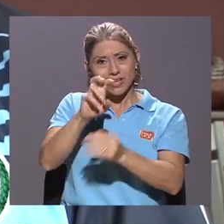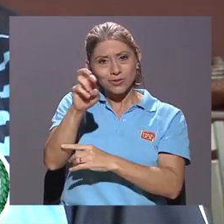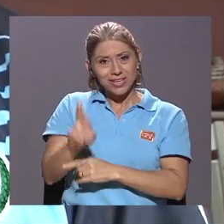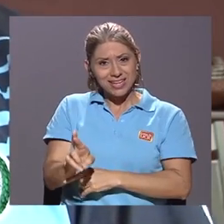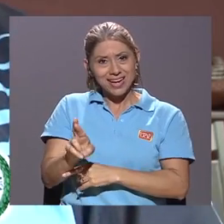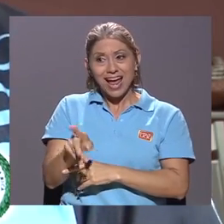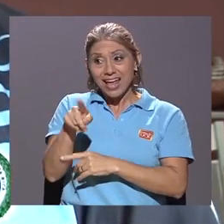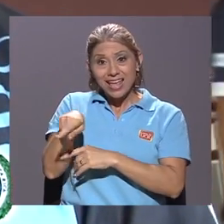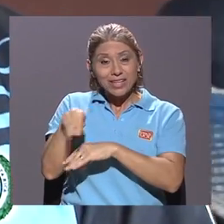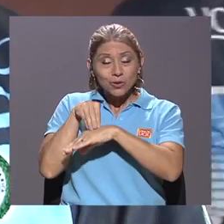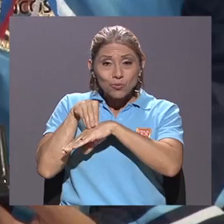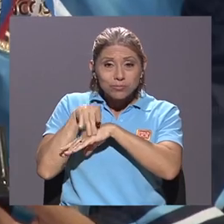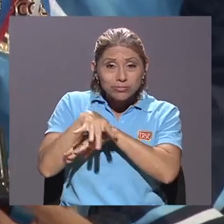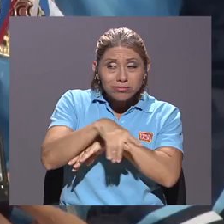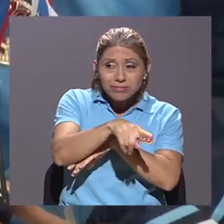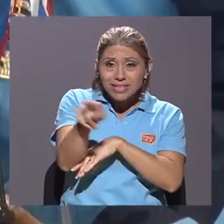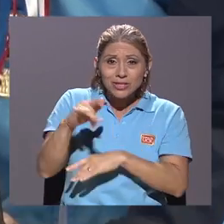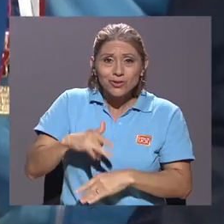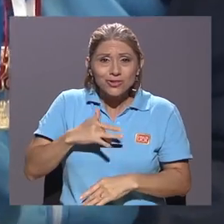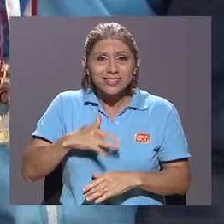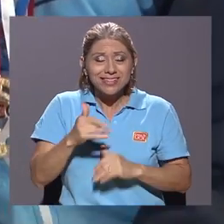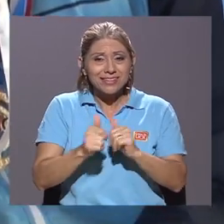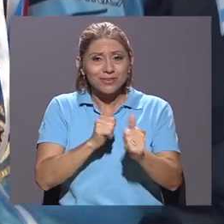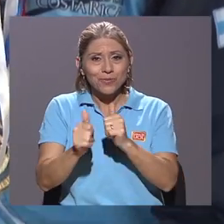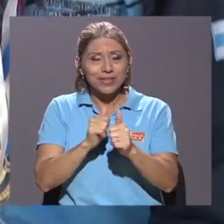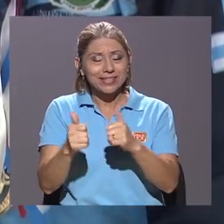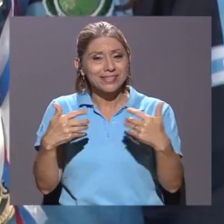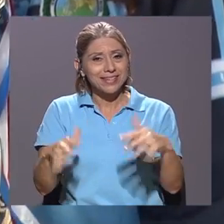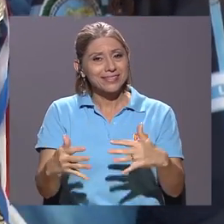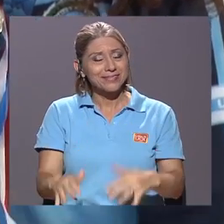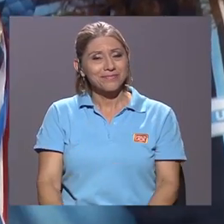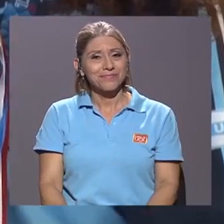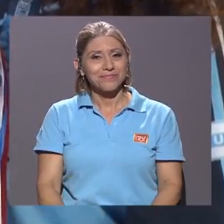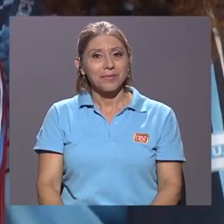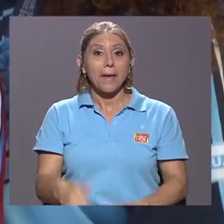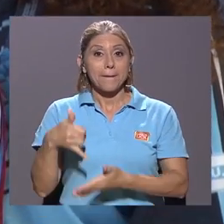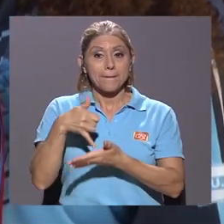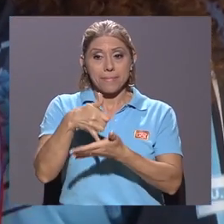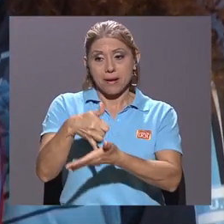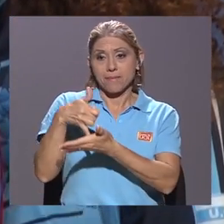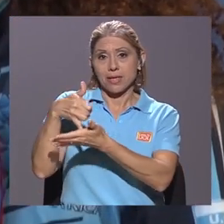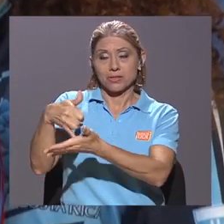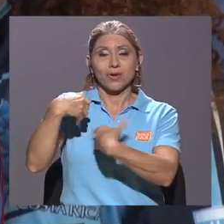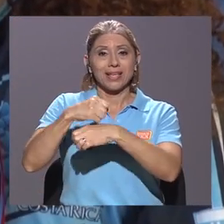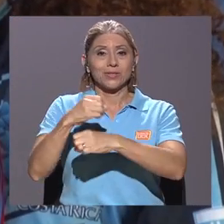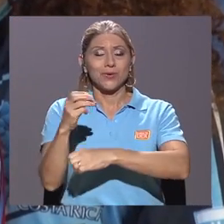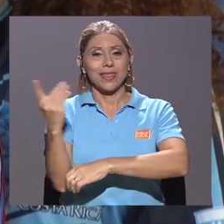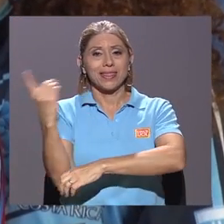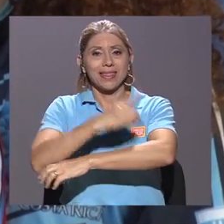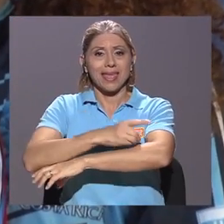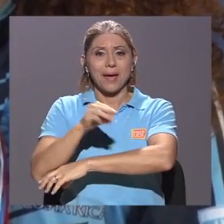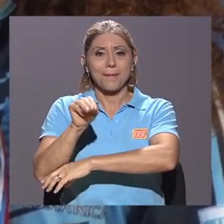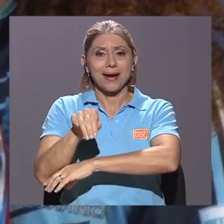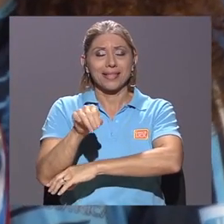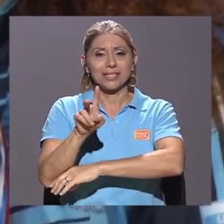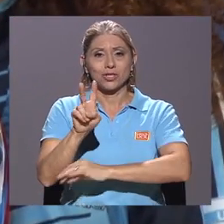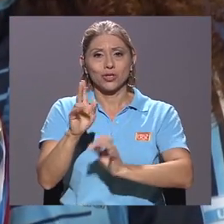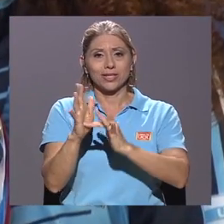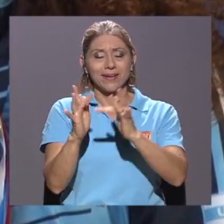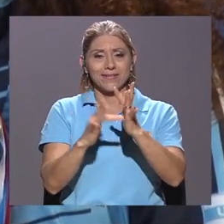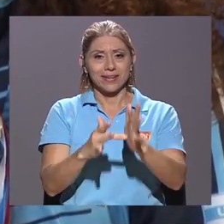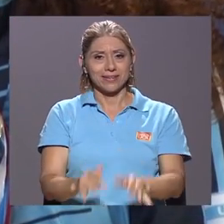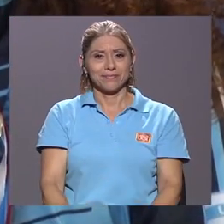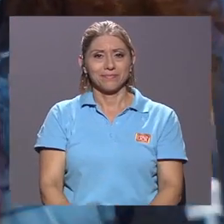solo muchachos y que lo sientan en cada una de las competencias la premiación fue realizada el día martes 2 de abril